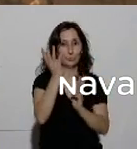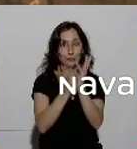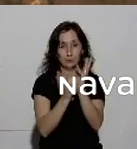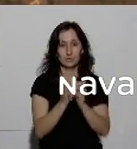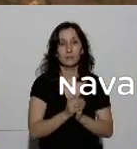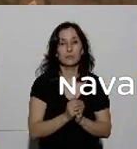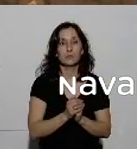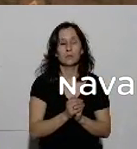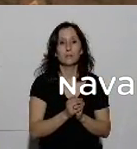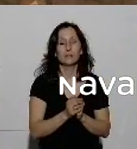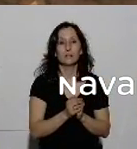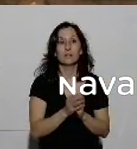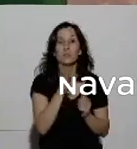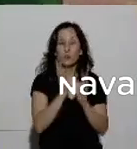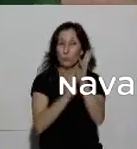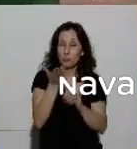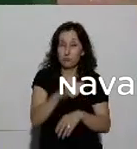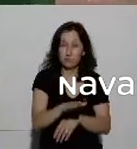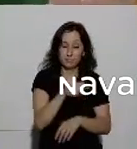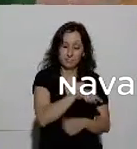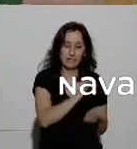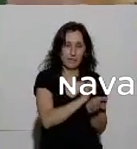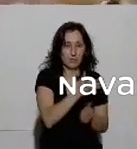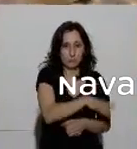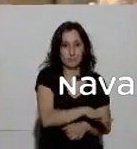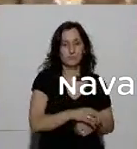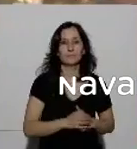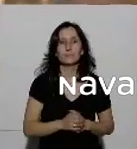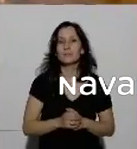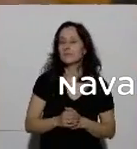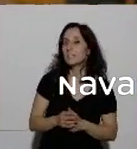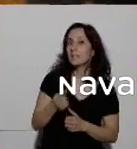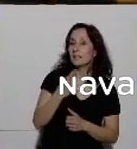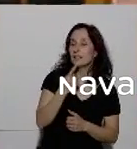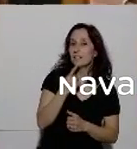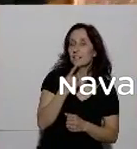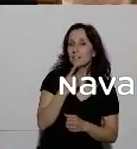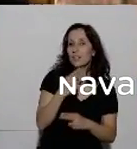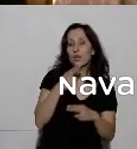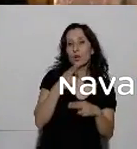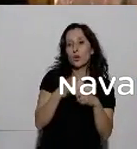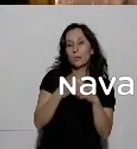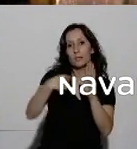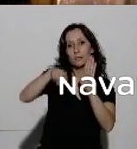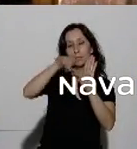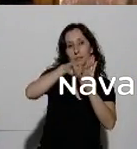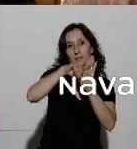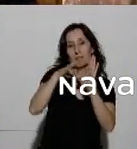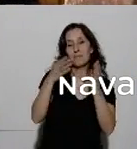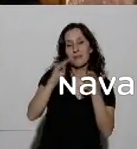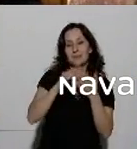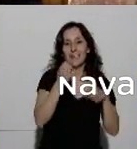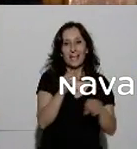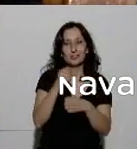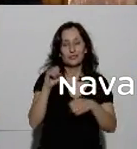no se murió en la hoguera, se murió en la cárcel previamente. De hecho, pone el nombre sobre una escoba de bruja.